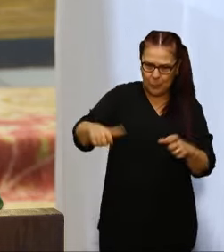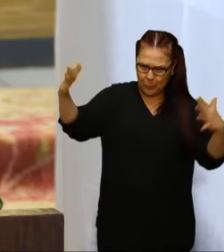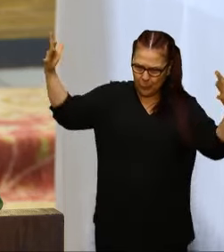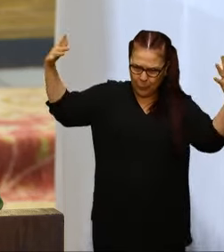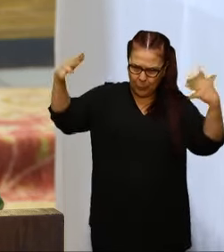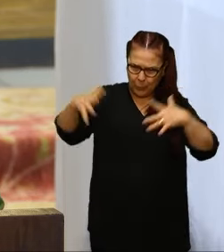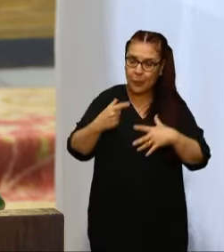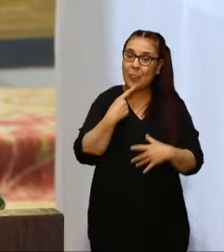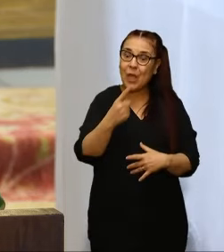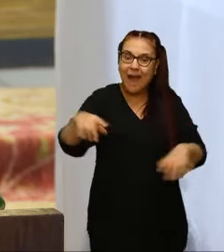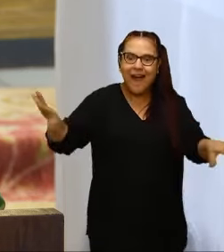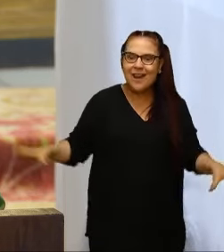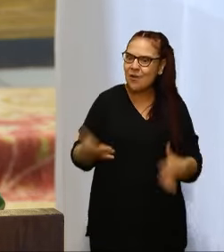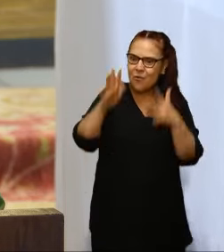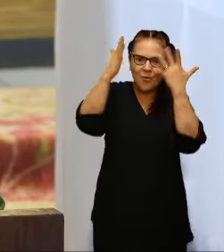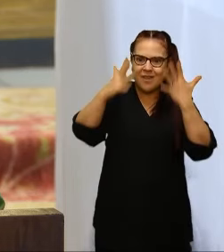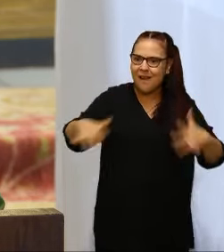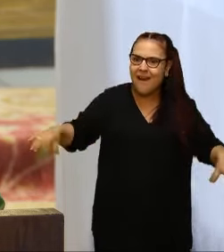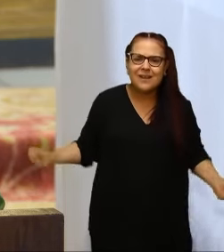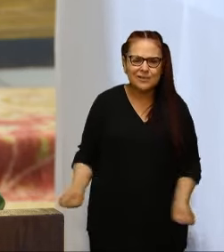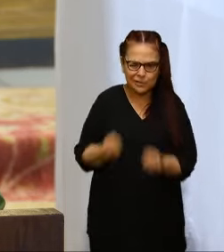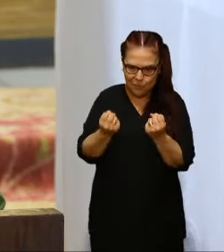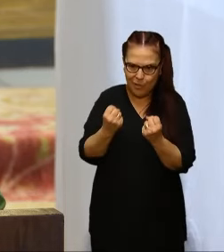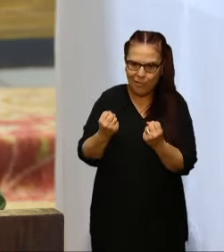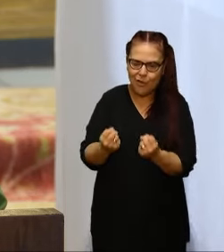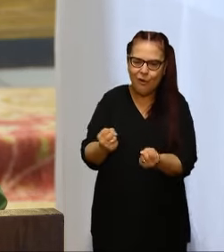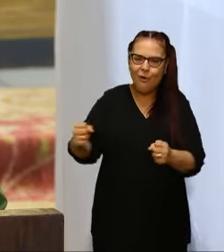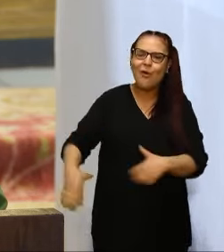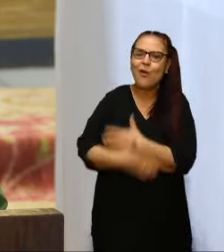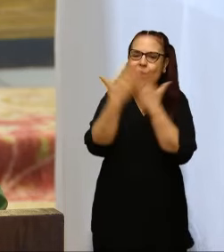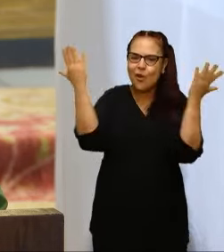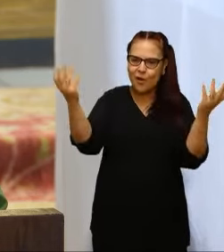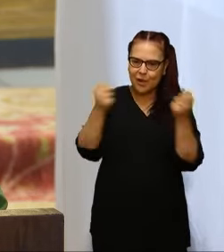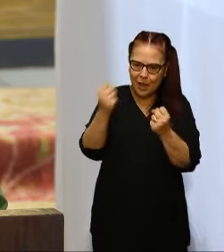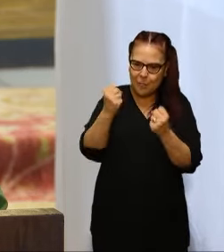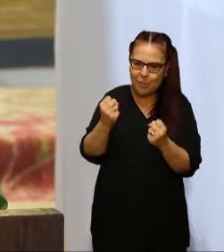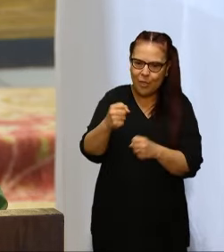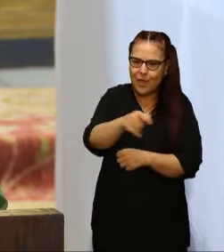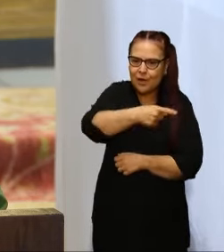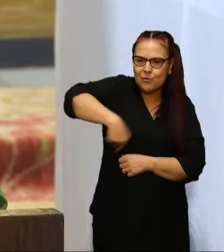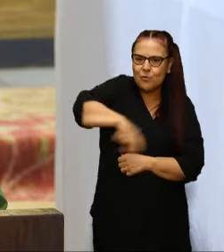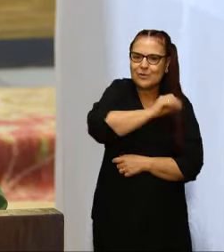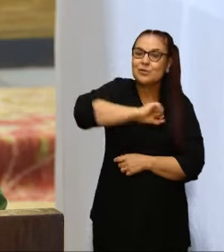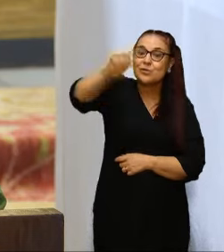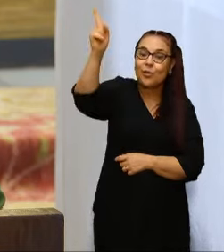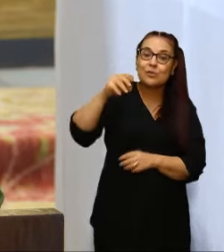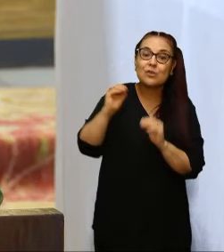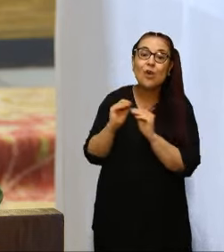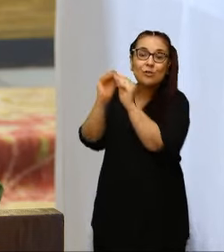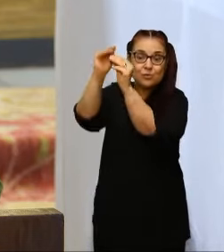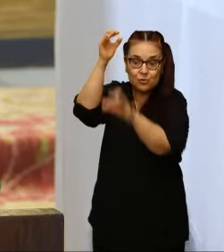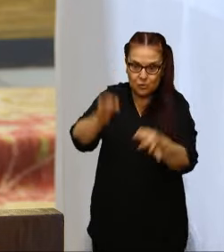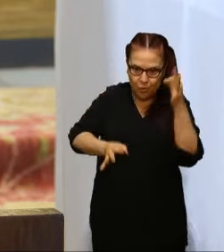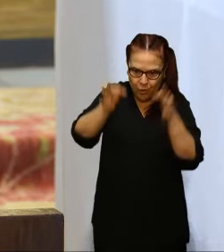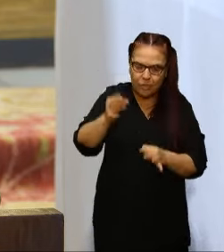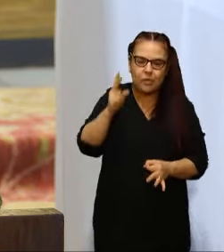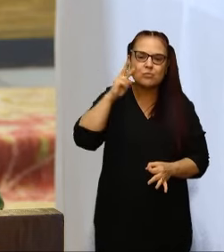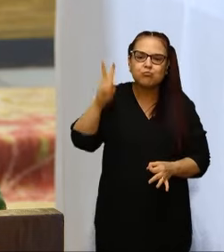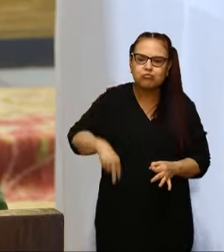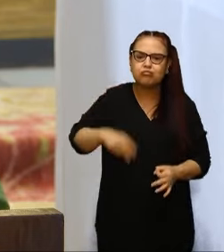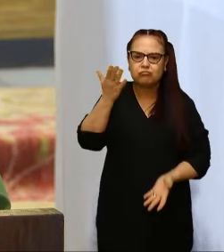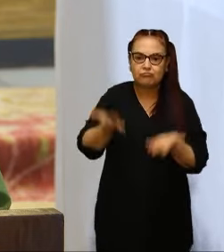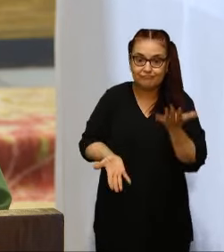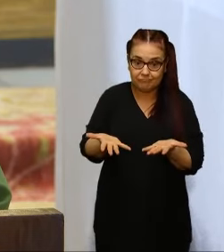decía, aleluya, la salvación, la gloria, el poder son de nuestro Dios, porque sus juicios son verdaderos y justos.